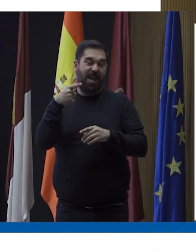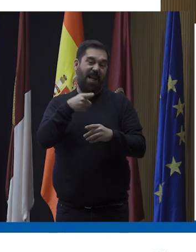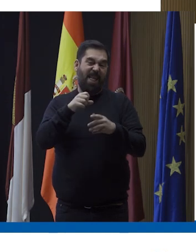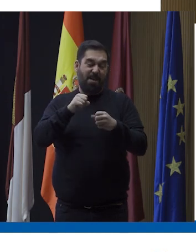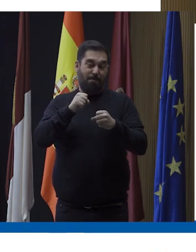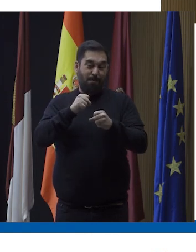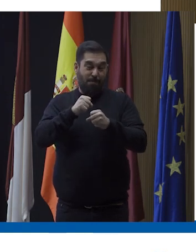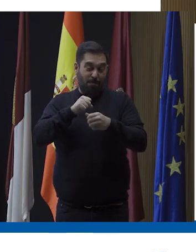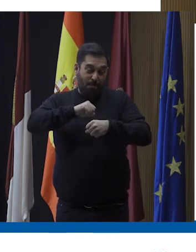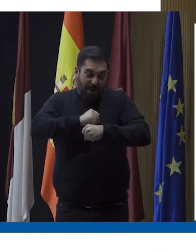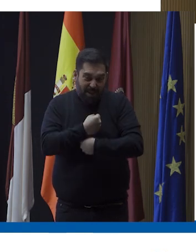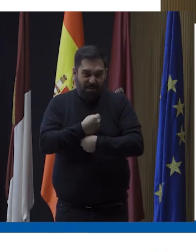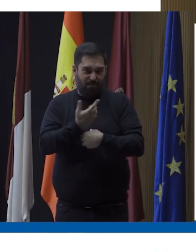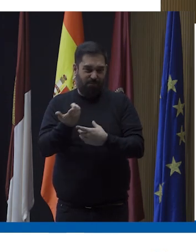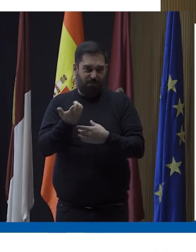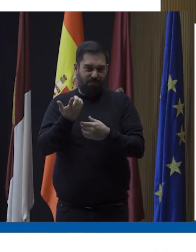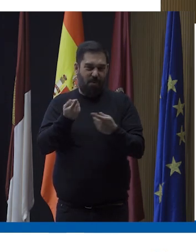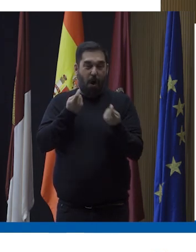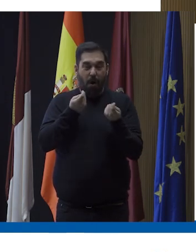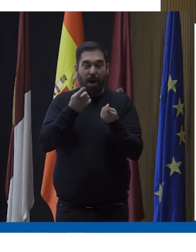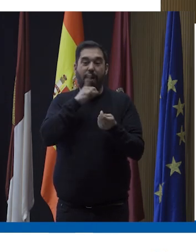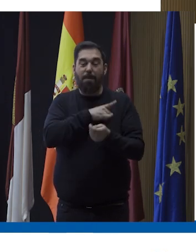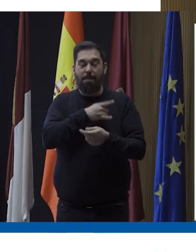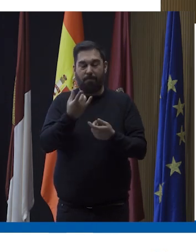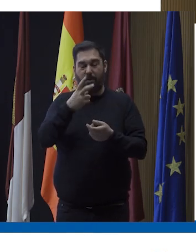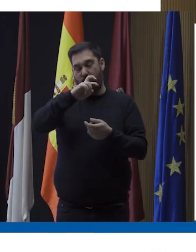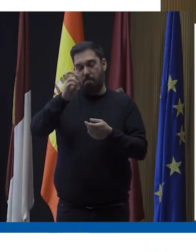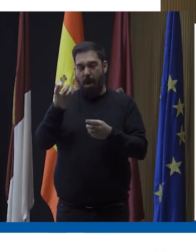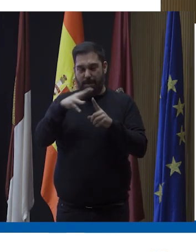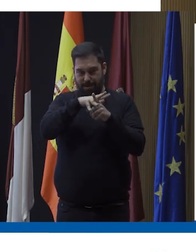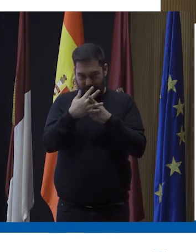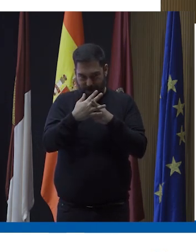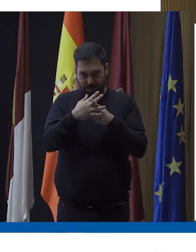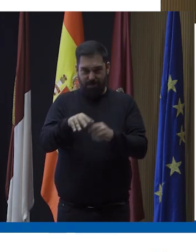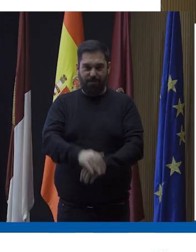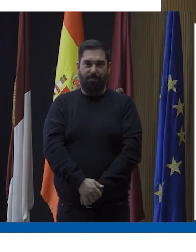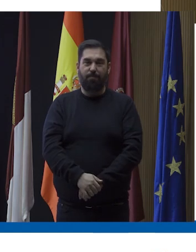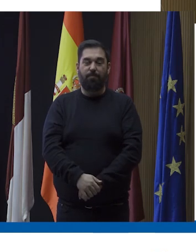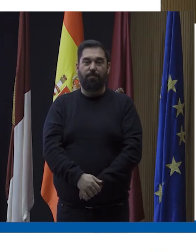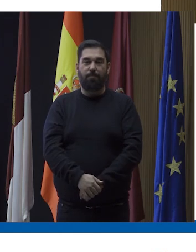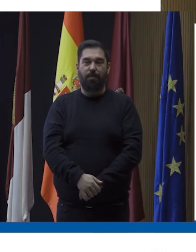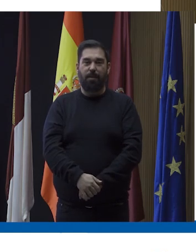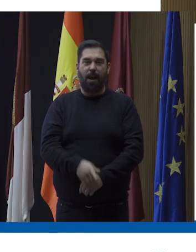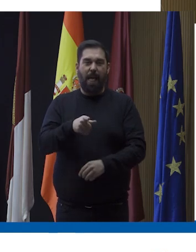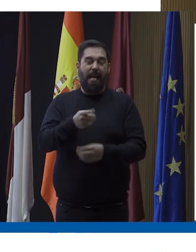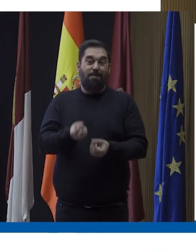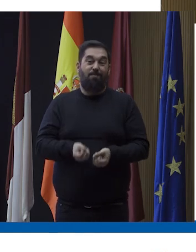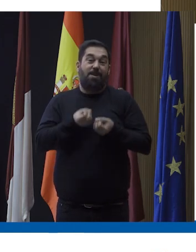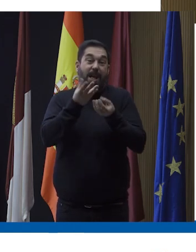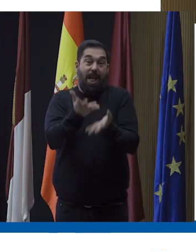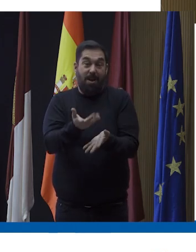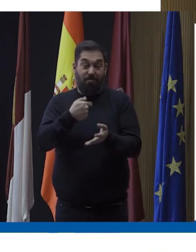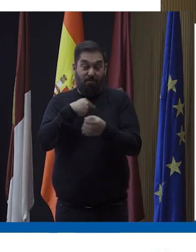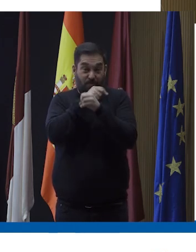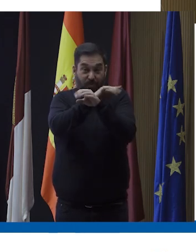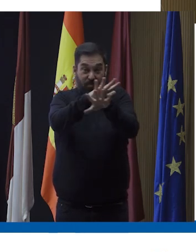dirijan mal, con lo cual otra cosa que hay que tener en cuenta. Bien, pues el mensaje que quiero transmitirles